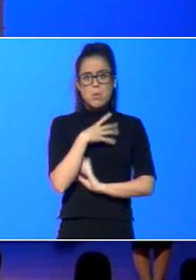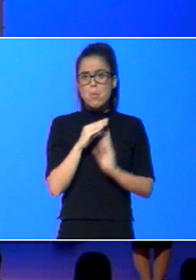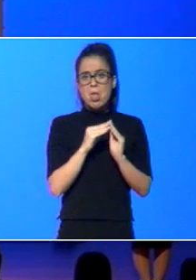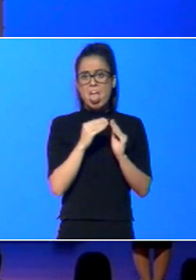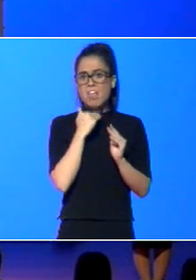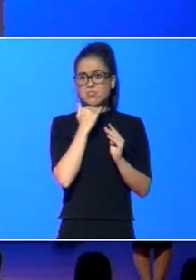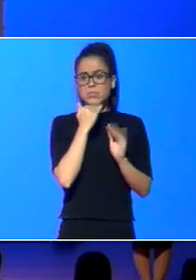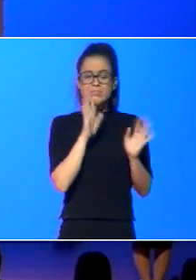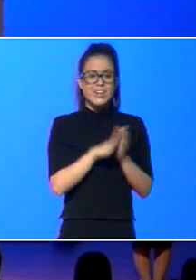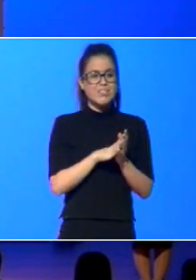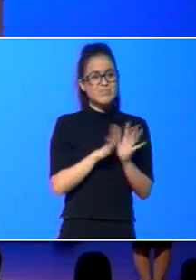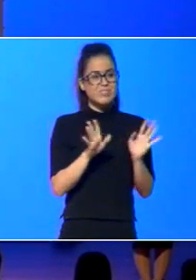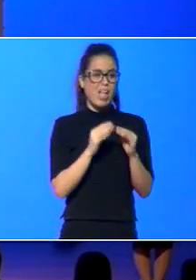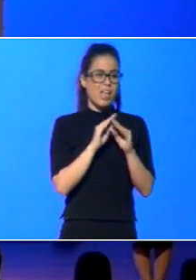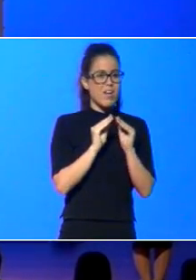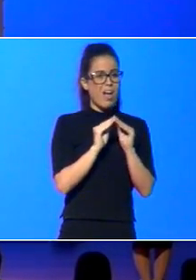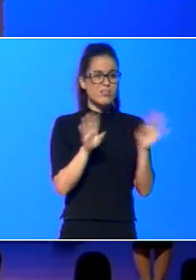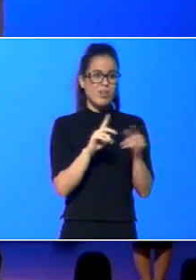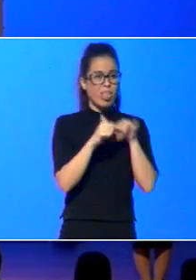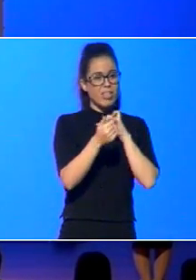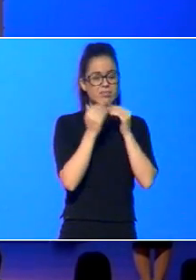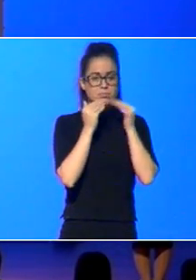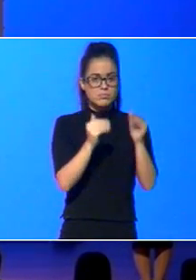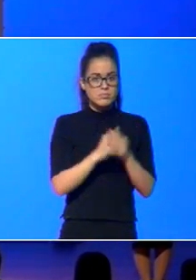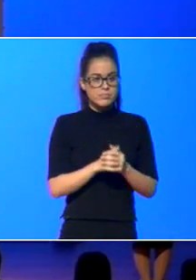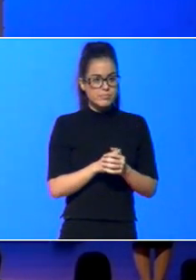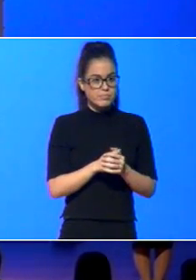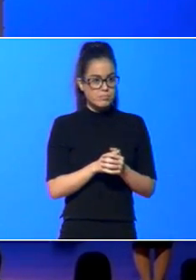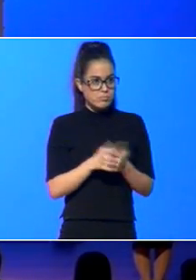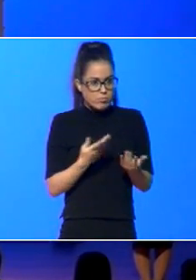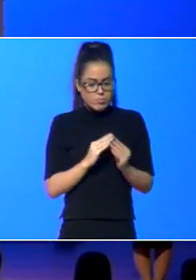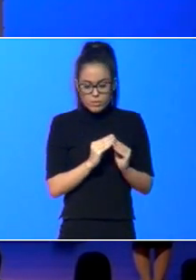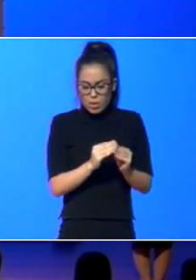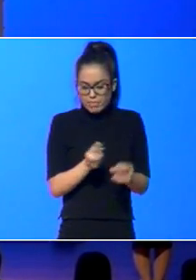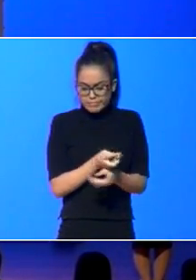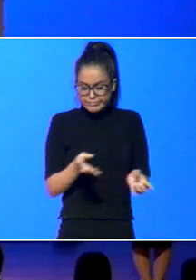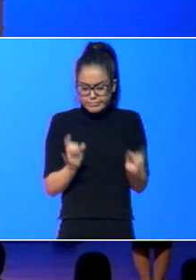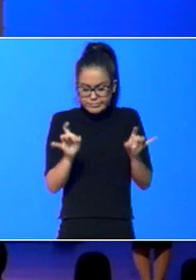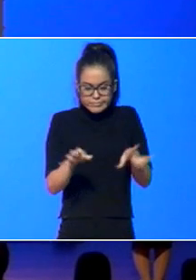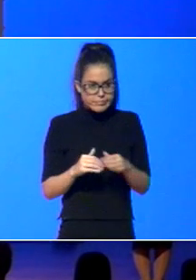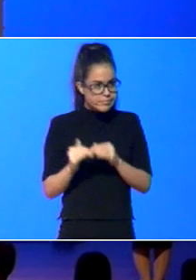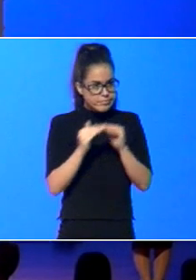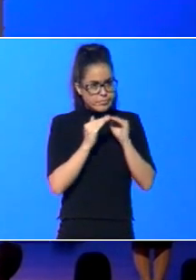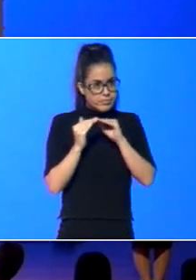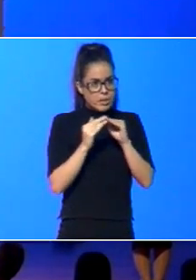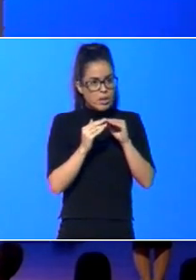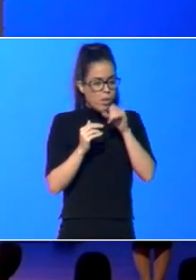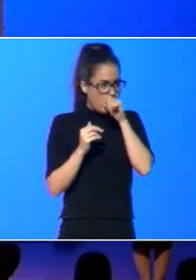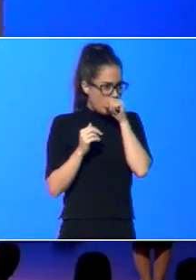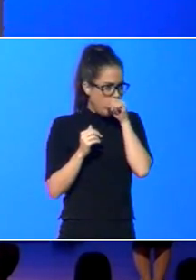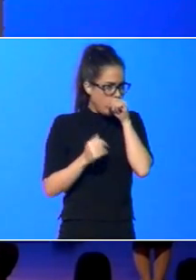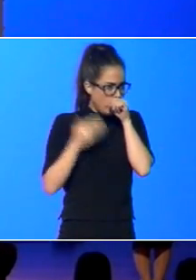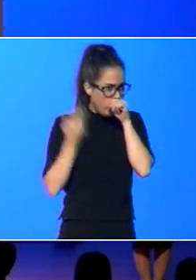poder hacerlo, sino que tengo que hacerlo como lo hacen los demás. Y aquí es un poco donde está la clave, es